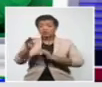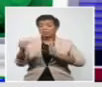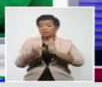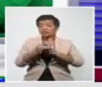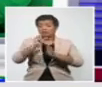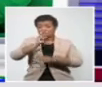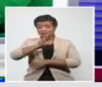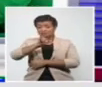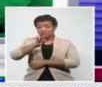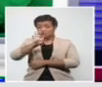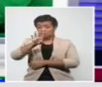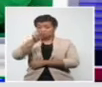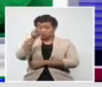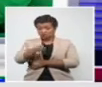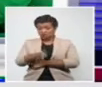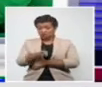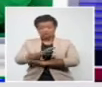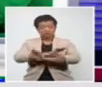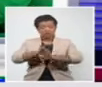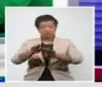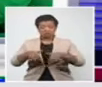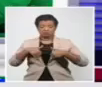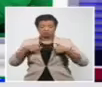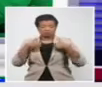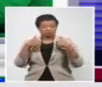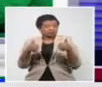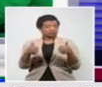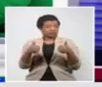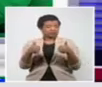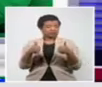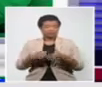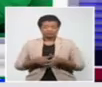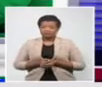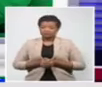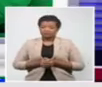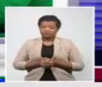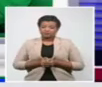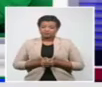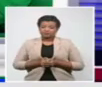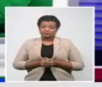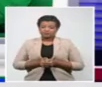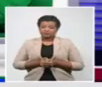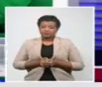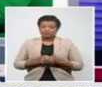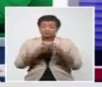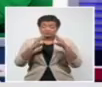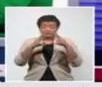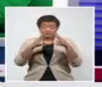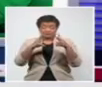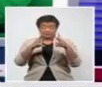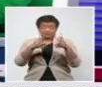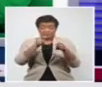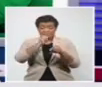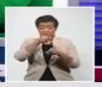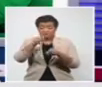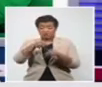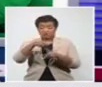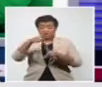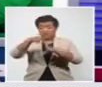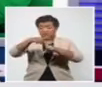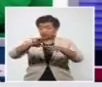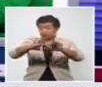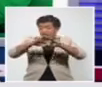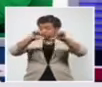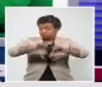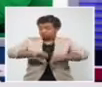25.364, se encuentran recuperados. La cifra de pacientes en terapias intensivas,